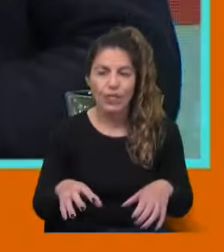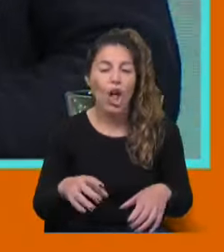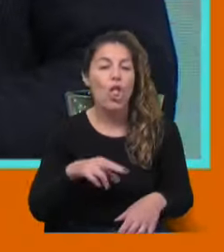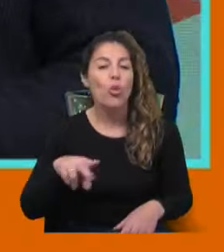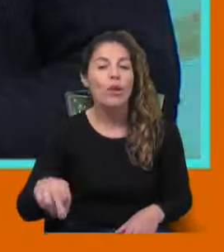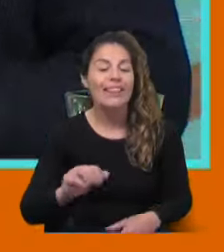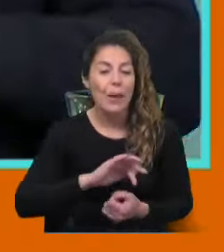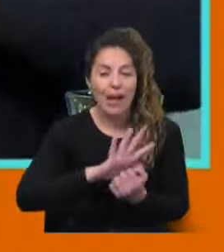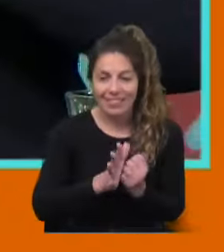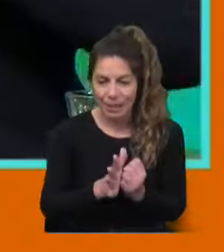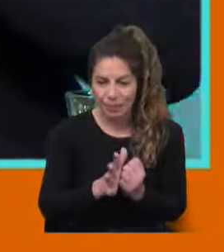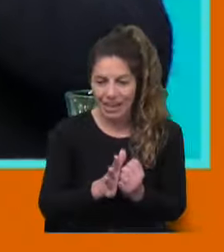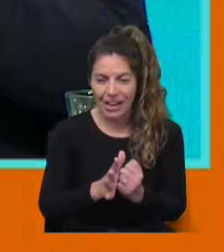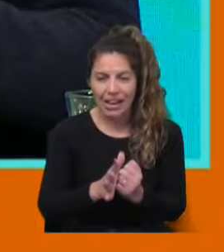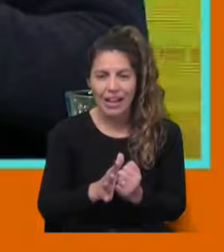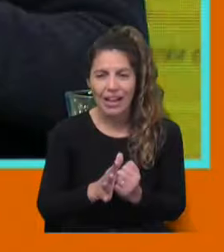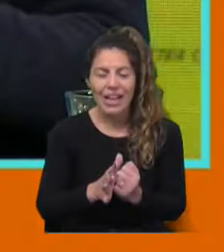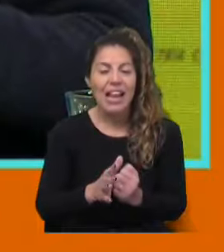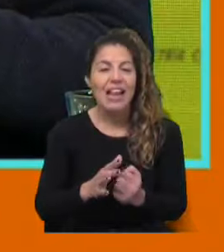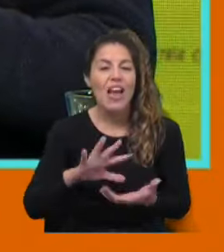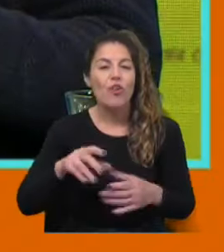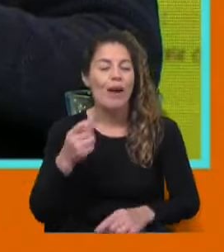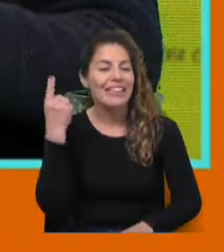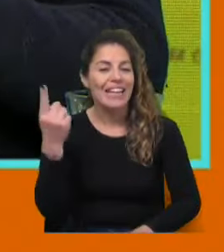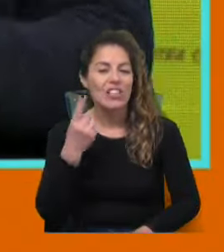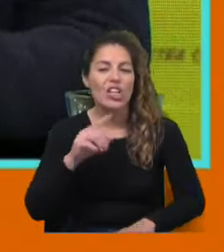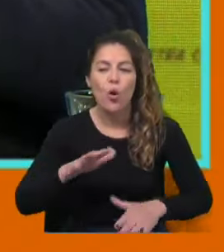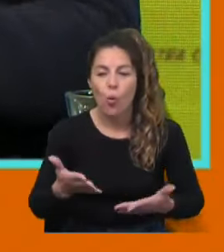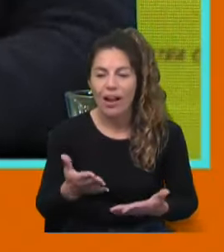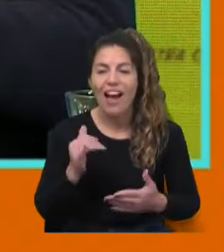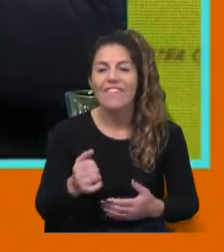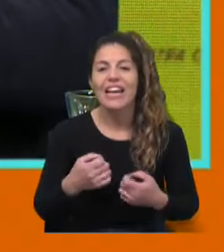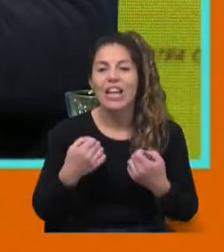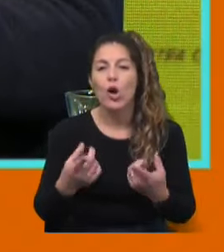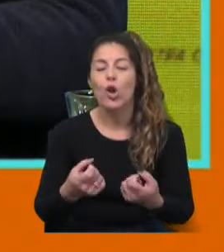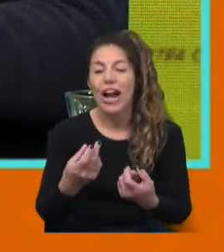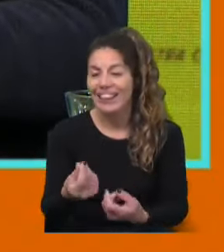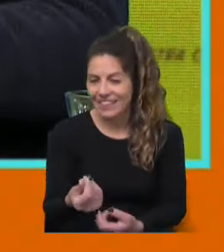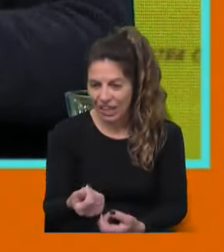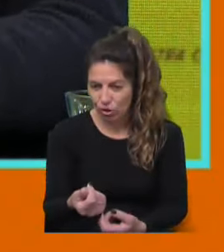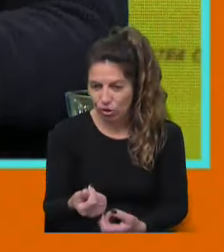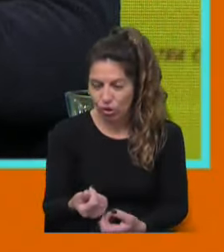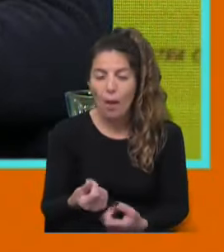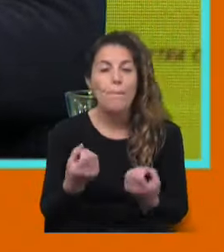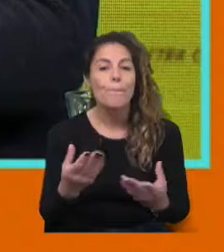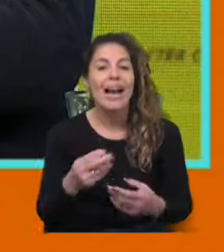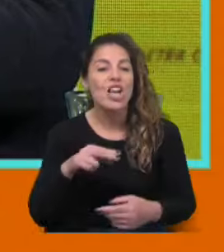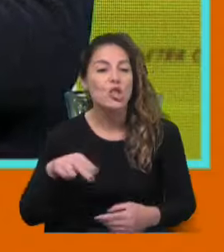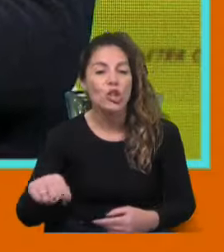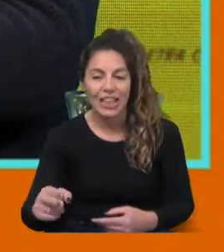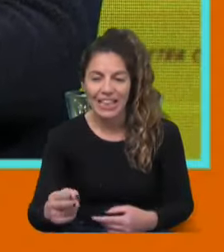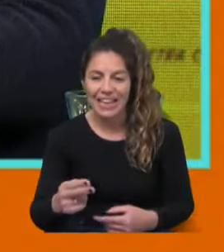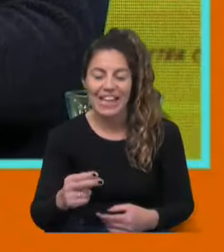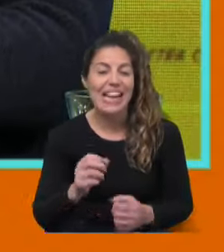Durante la pandemia, la tónica internacional era que había que colocar recursos para sostener